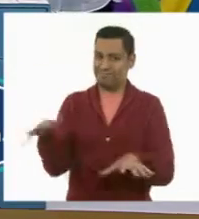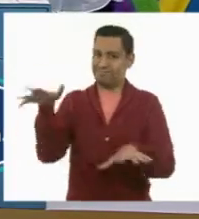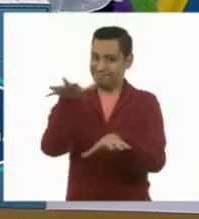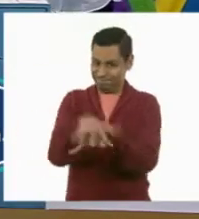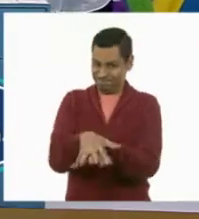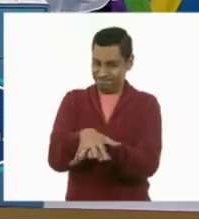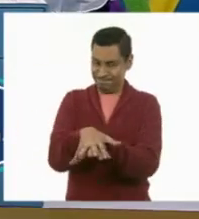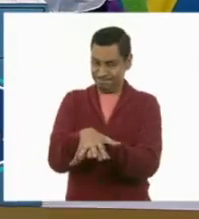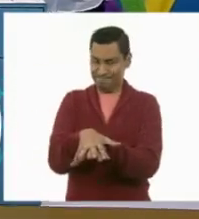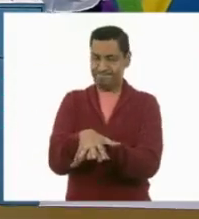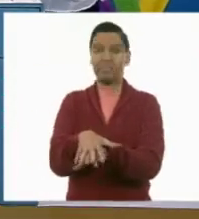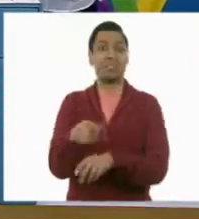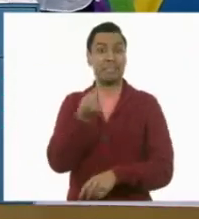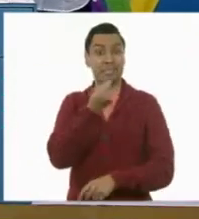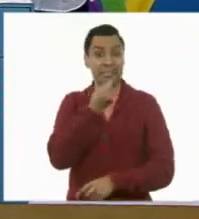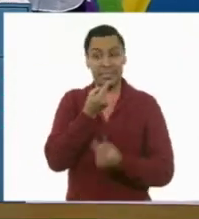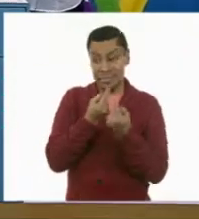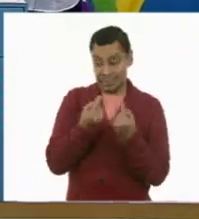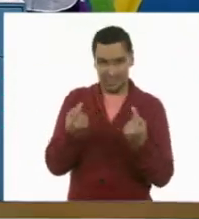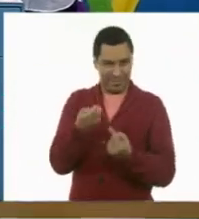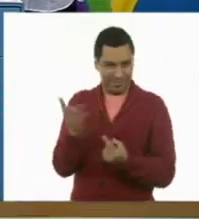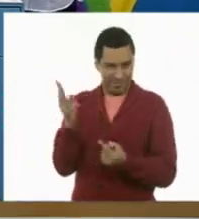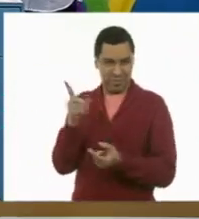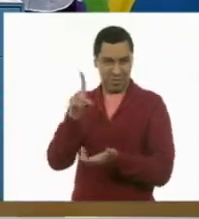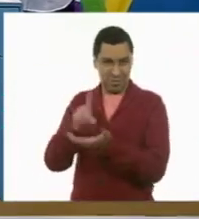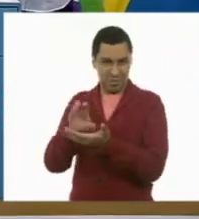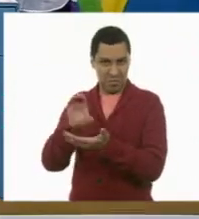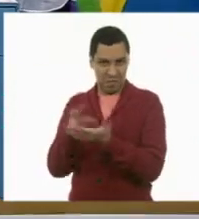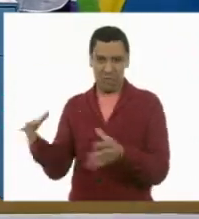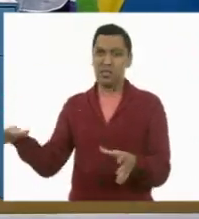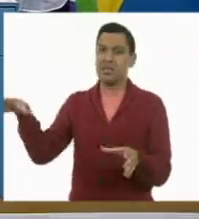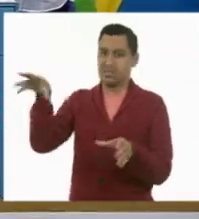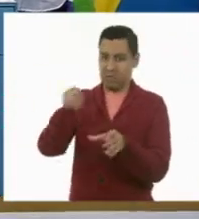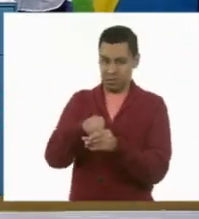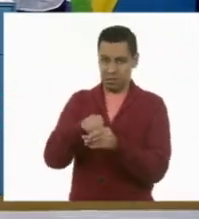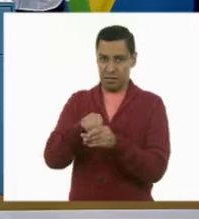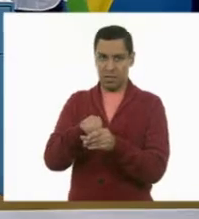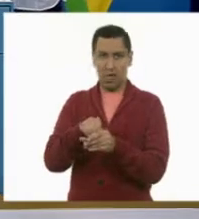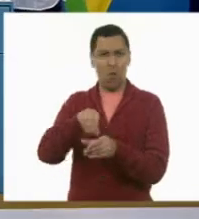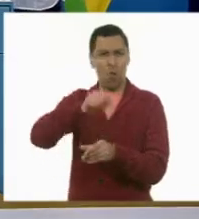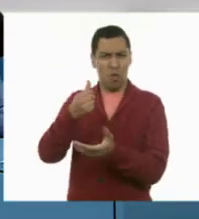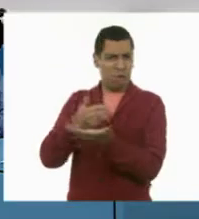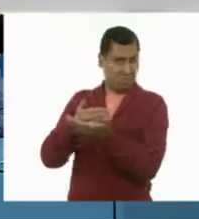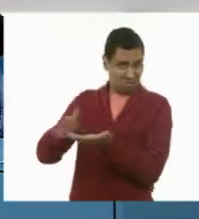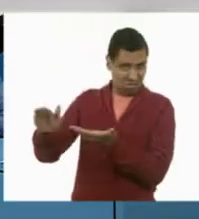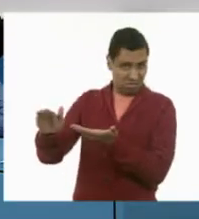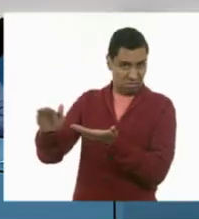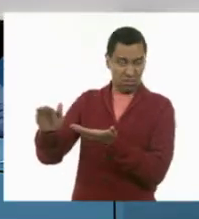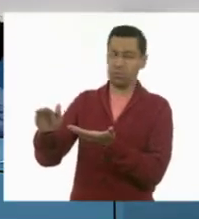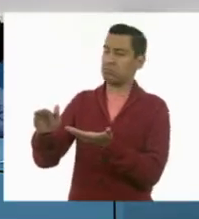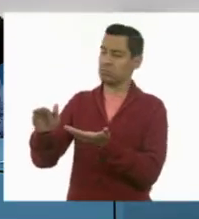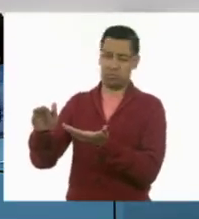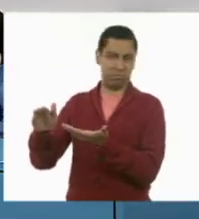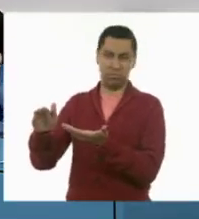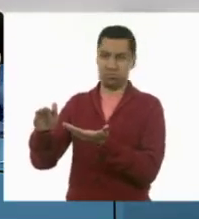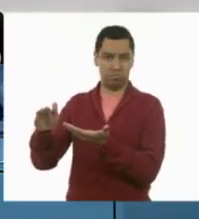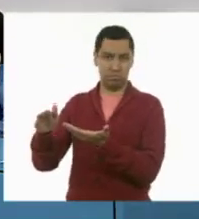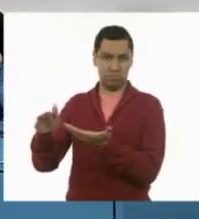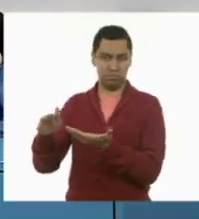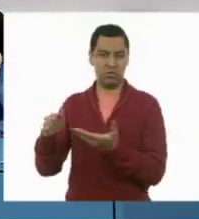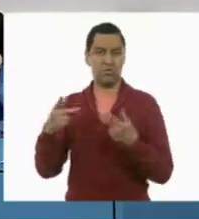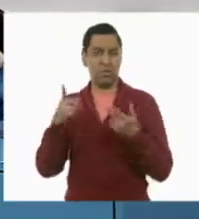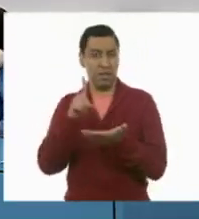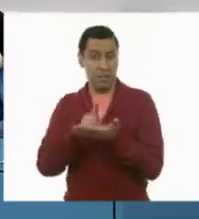aceptados por nosotros. Entonces, totalmente. Es muy buena parte. Ningún niño ni ninguna niña debe de vivir con